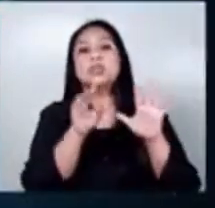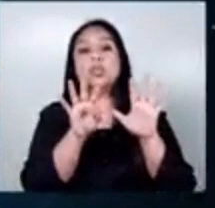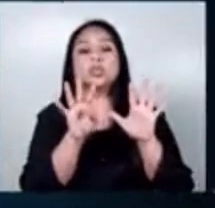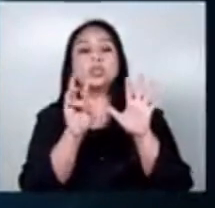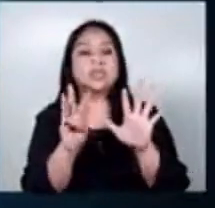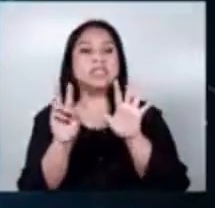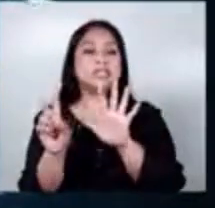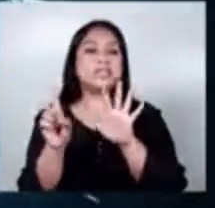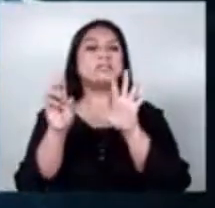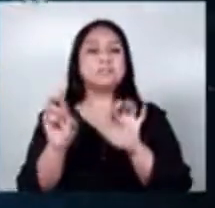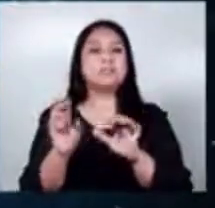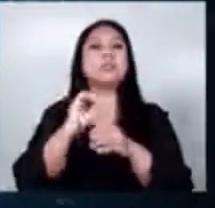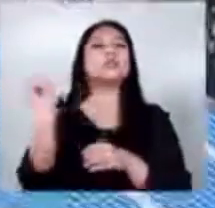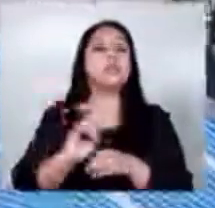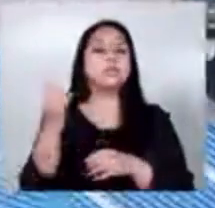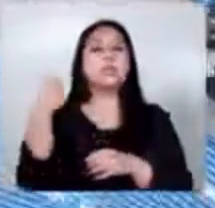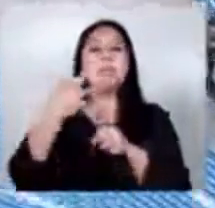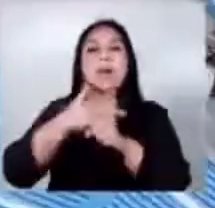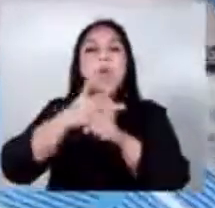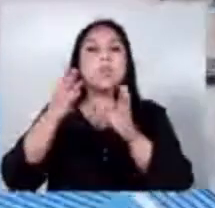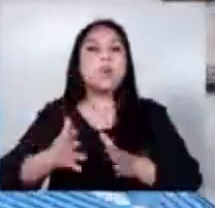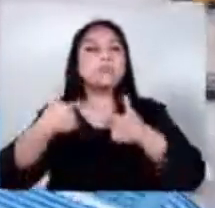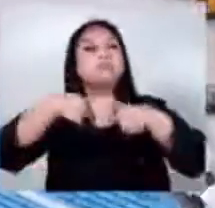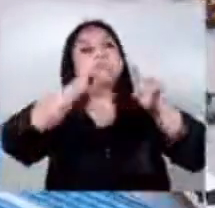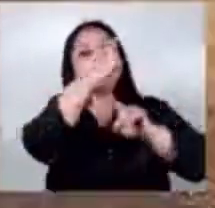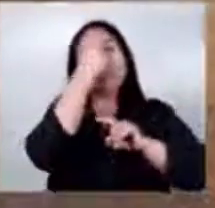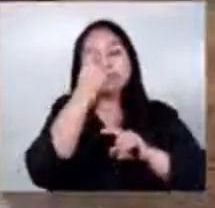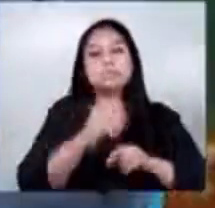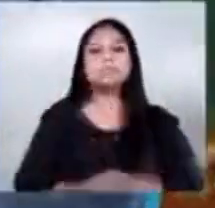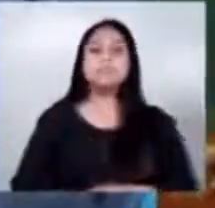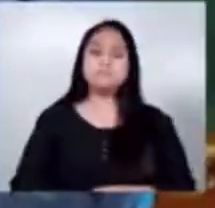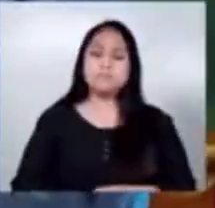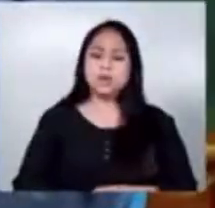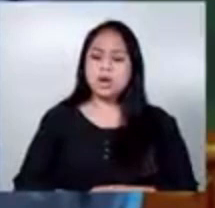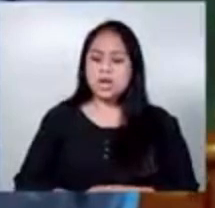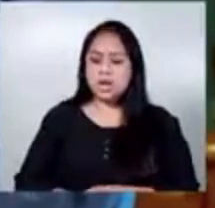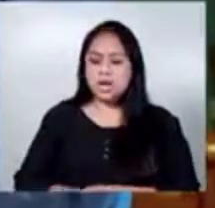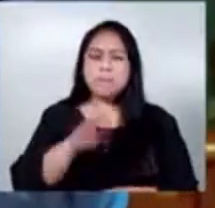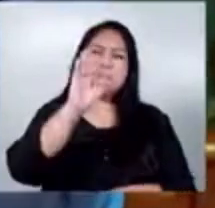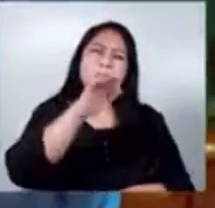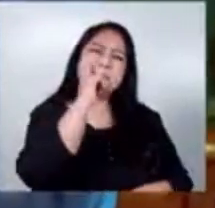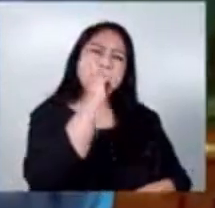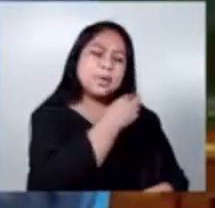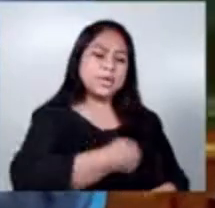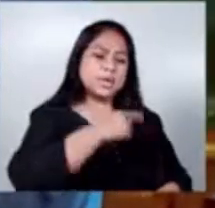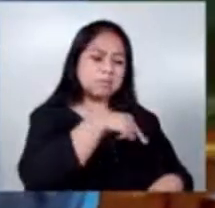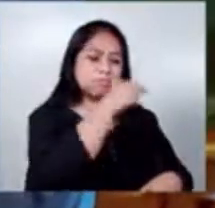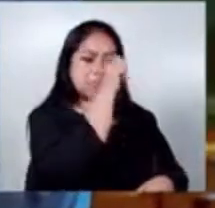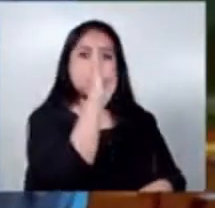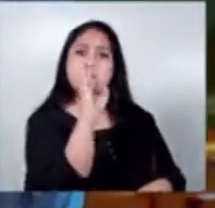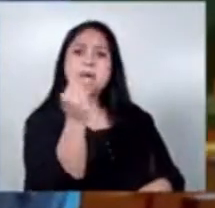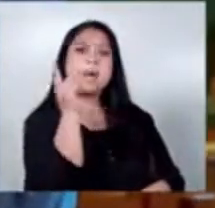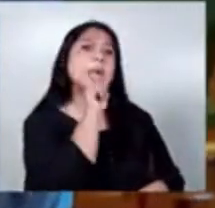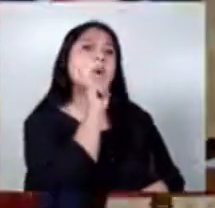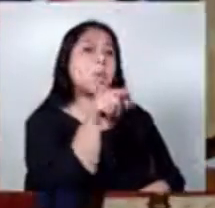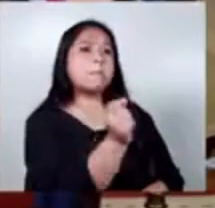2.686% la cantidad de guatemaltecos vinculados a un empleo en el extranjero. Señor presidente, me parece interesante las becas que